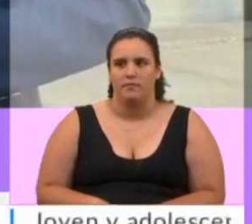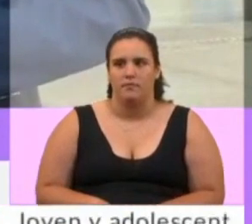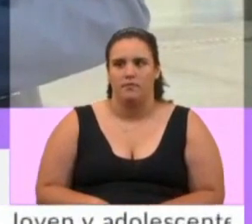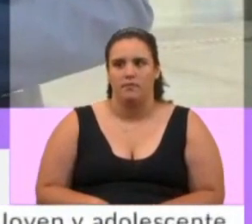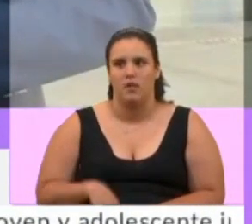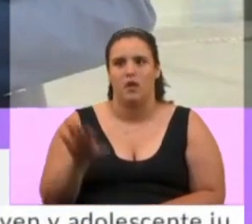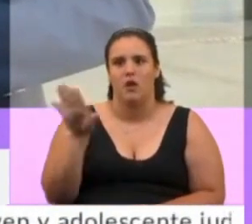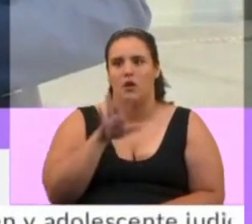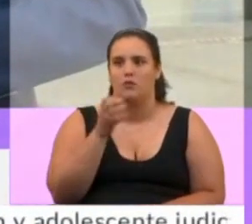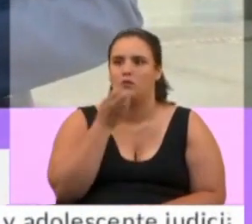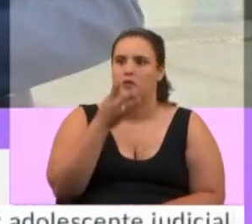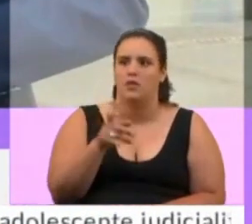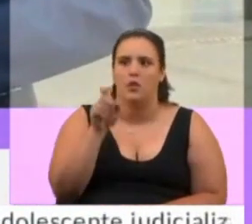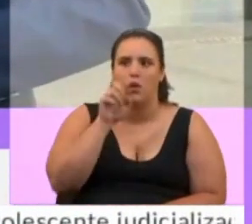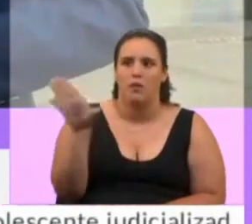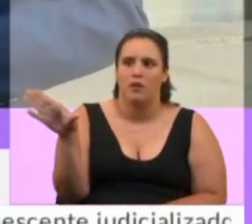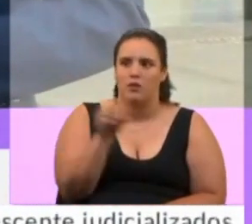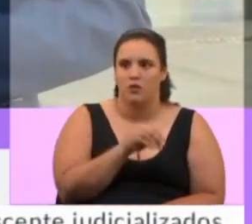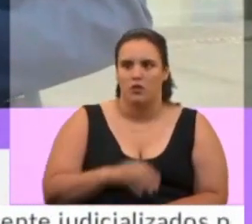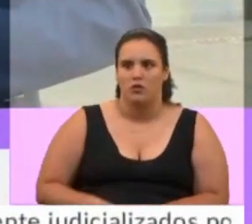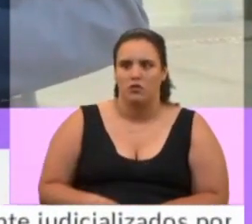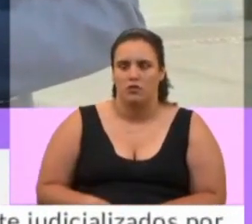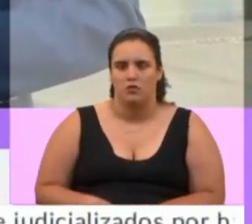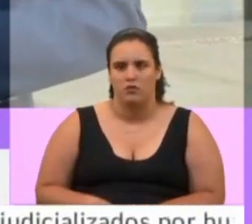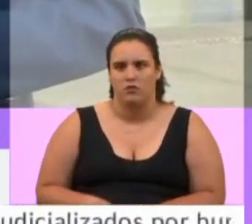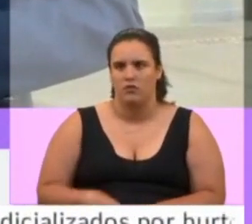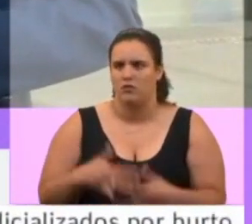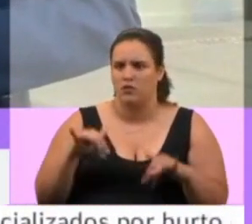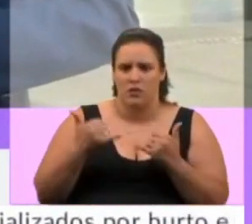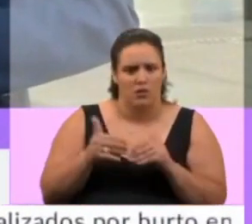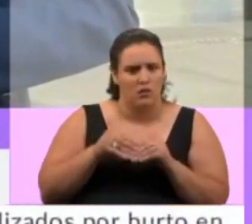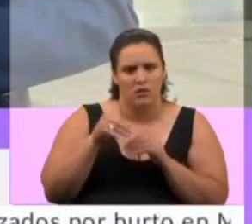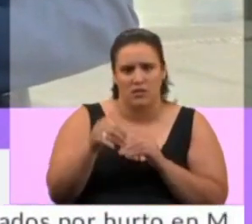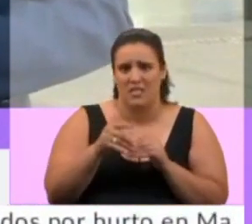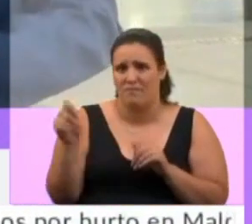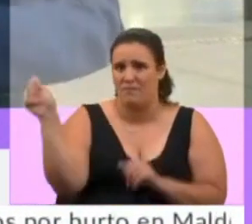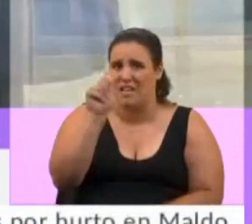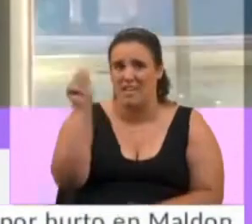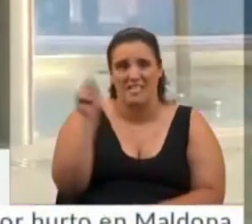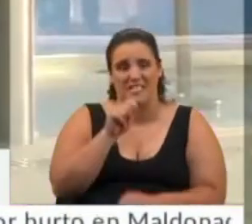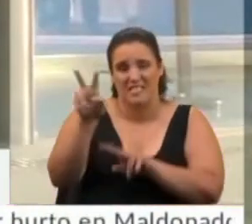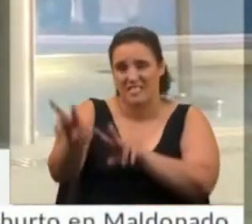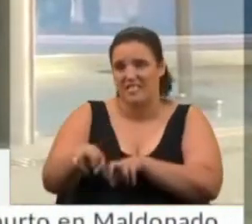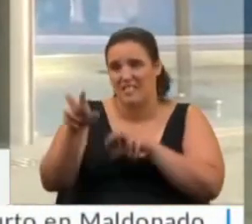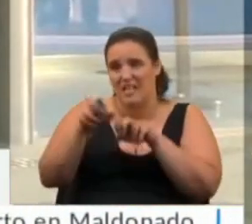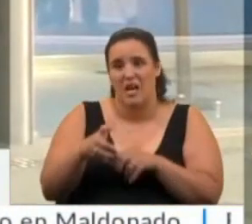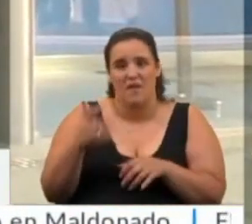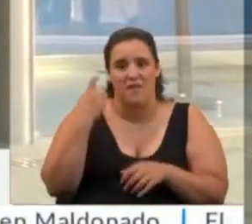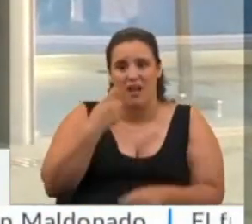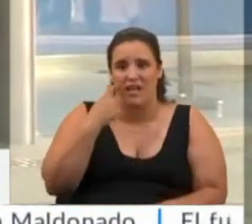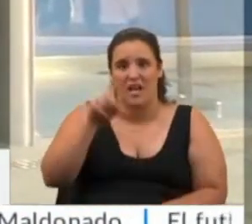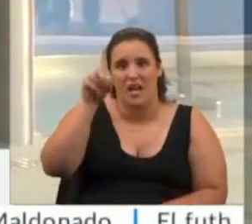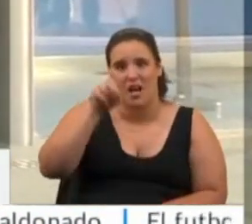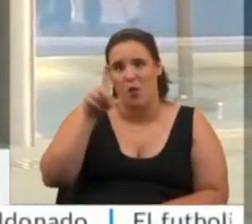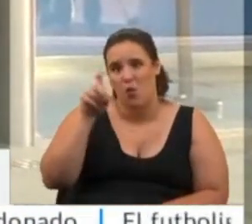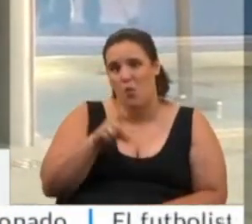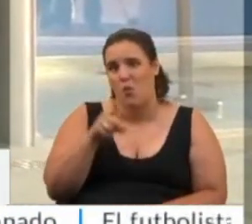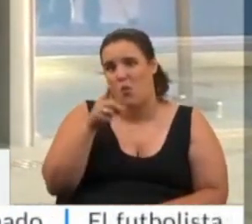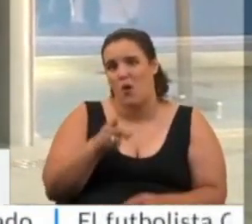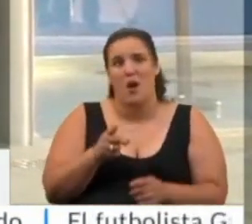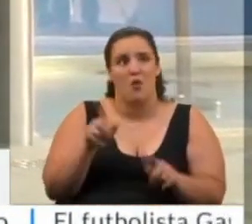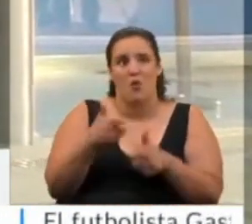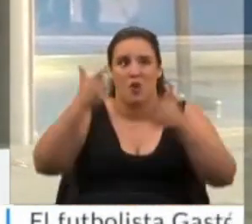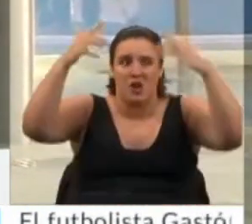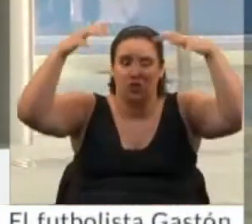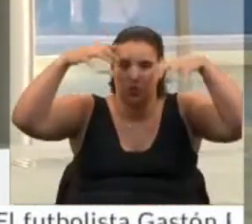¿Cómo te va, Jaime? El saludo para todos. Es inminente la extensión de la emergencia agropecuaria, dado el actual déficit hídrico por la falta de